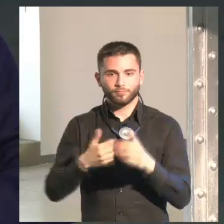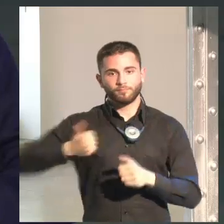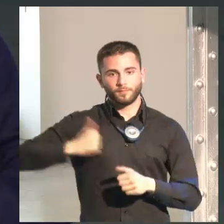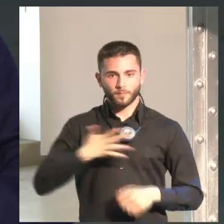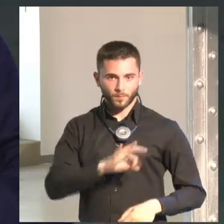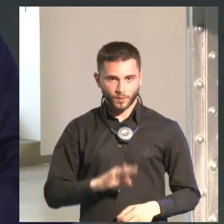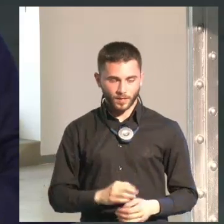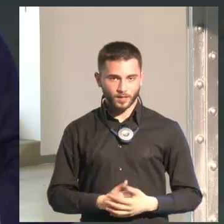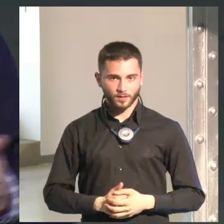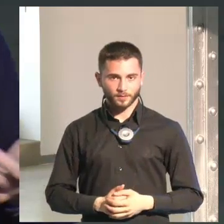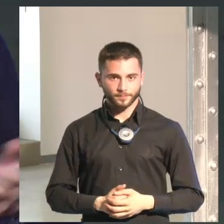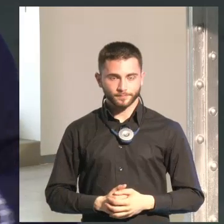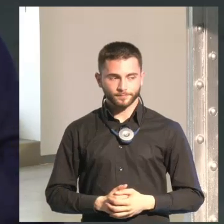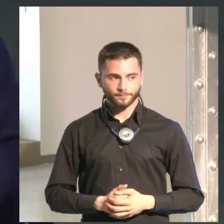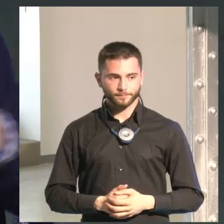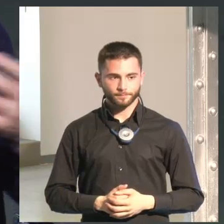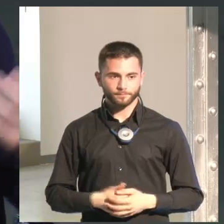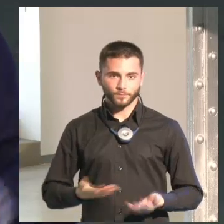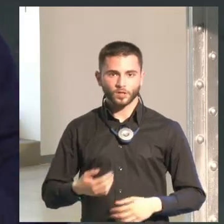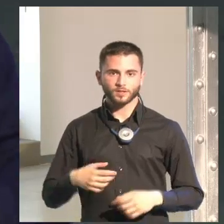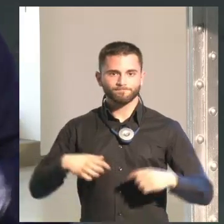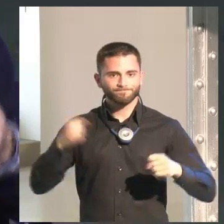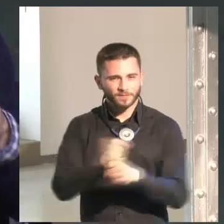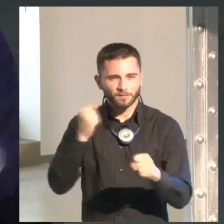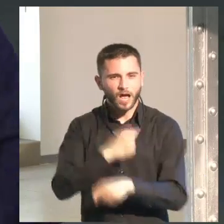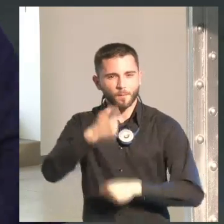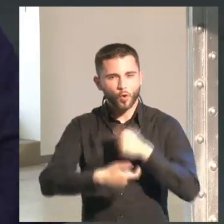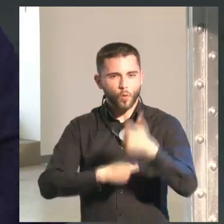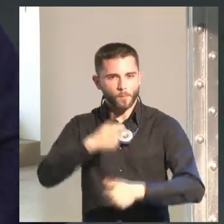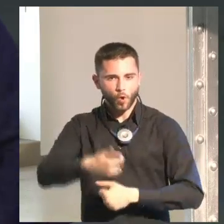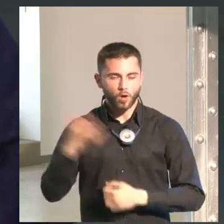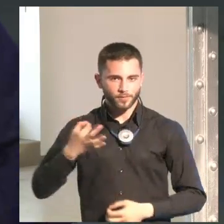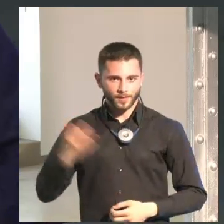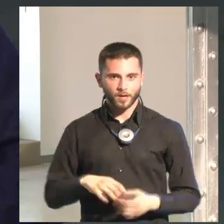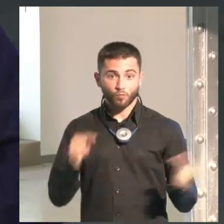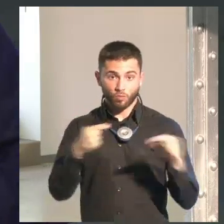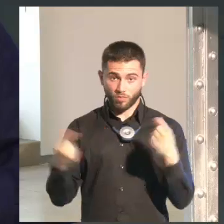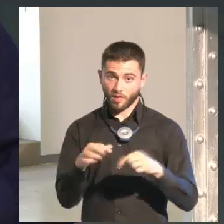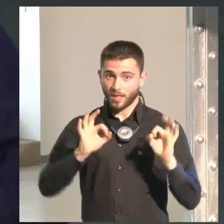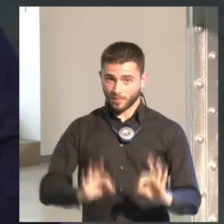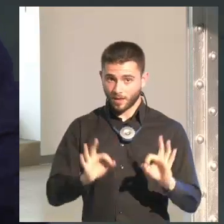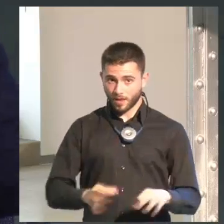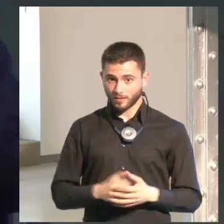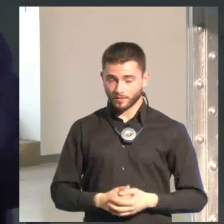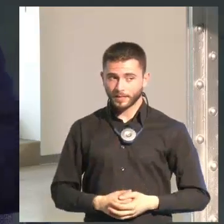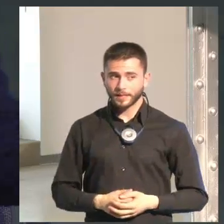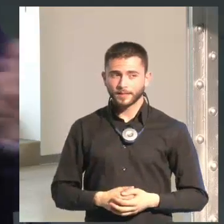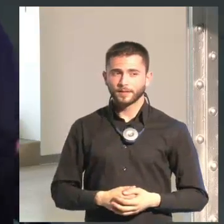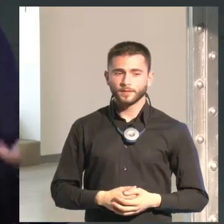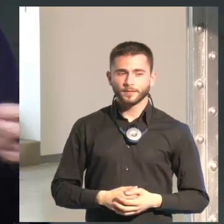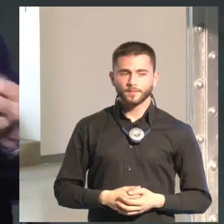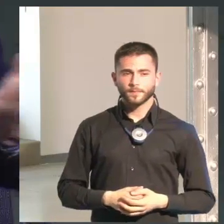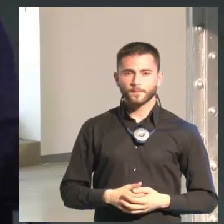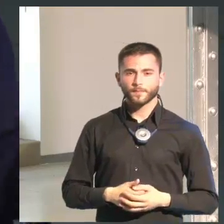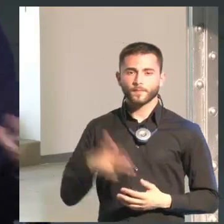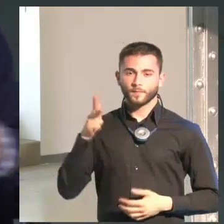de todos, no lo sé. Tenemos que trabajarlo poquito a poco, pero desde luego es un debate y llevarlo al plano de los derechos, que quizá esa